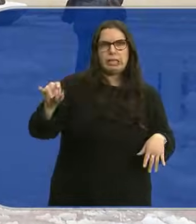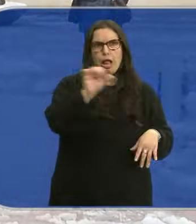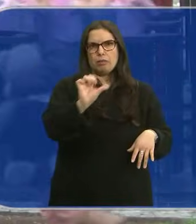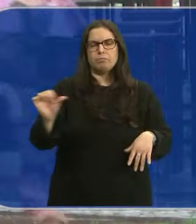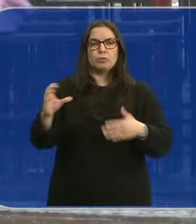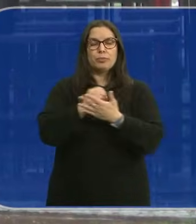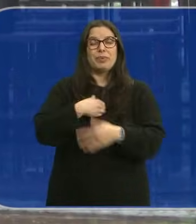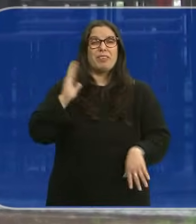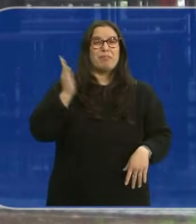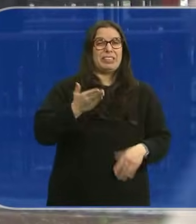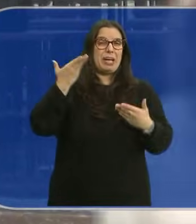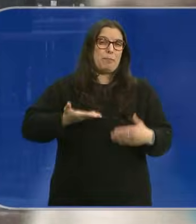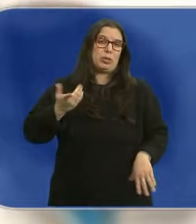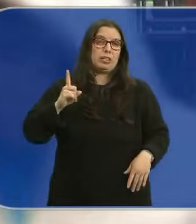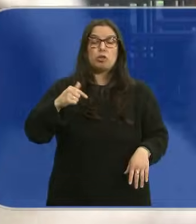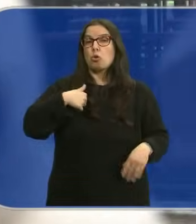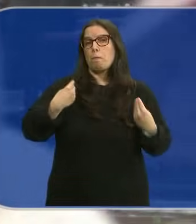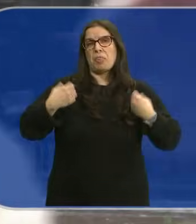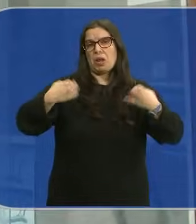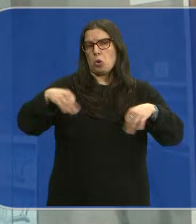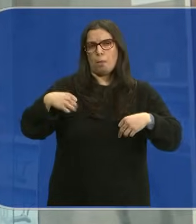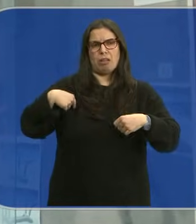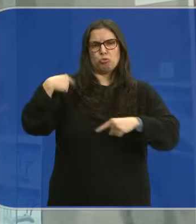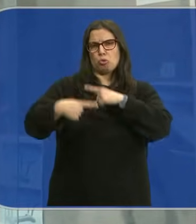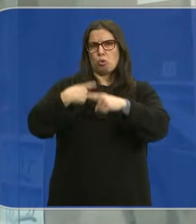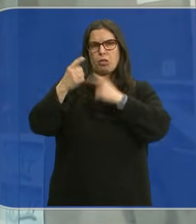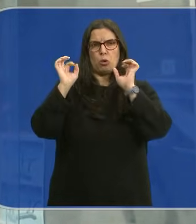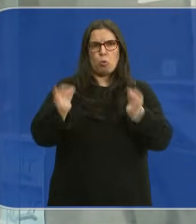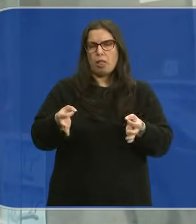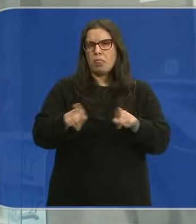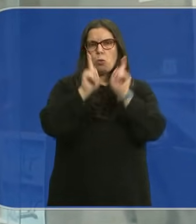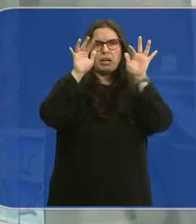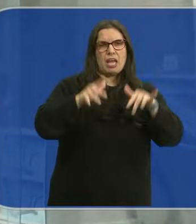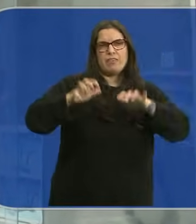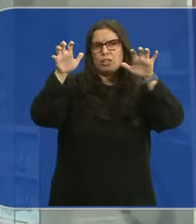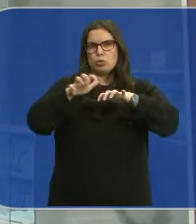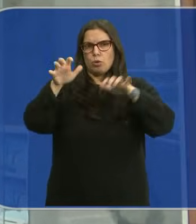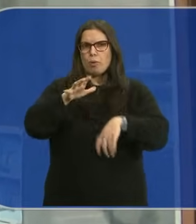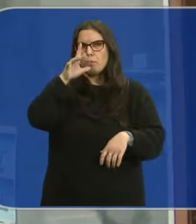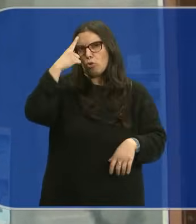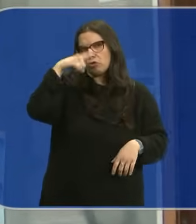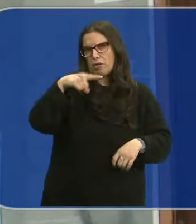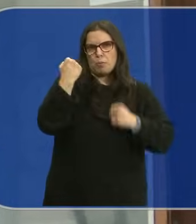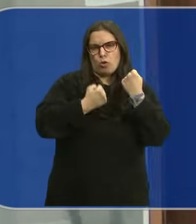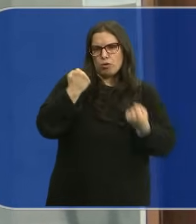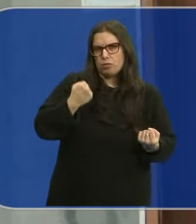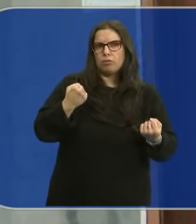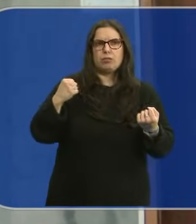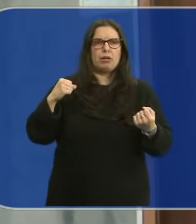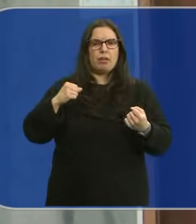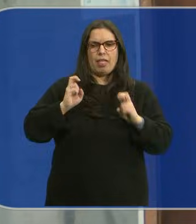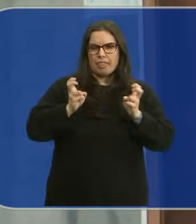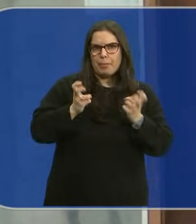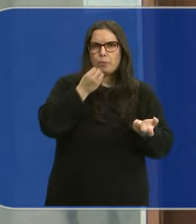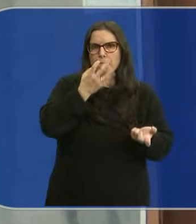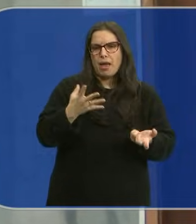las afecciones no han sido importantes. He hecho mi vida normal como todos los días, nieve, llueva, porque sabemos conducir y sabemos estar con nieve, llevamos el calzado